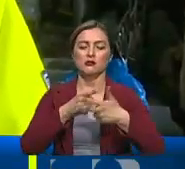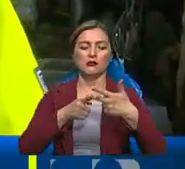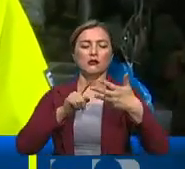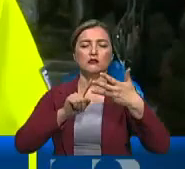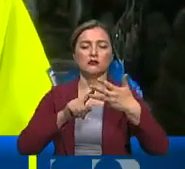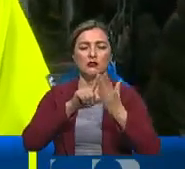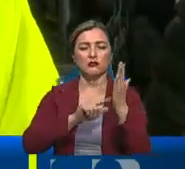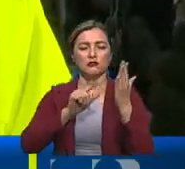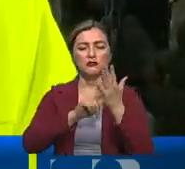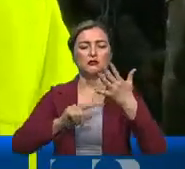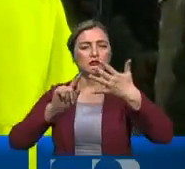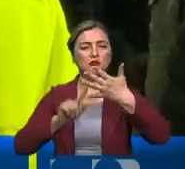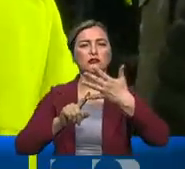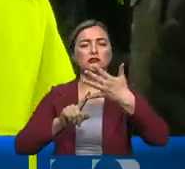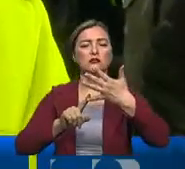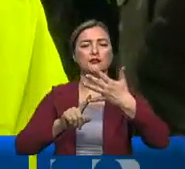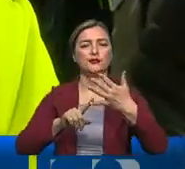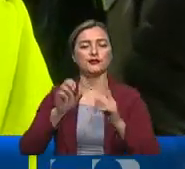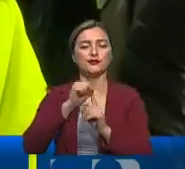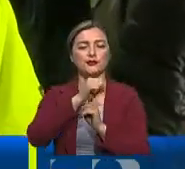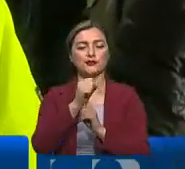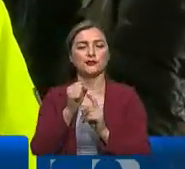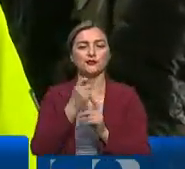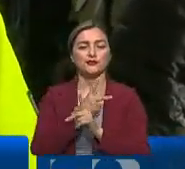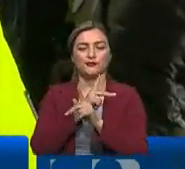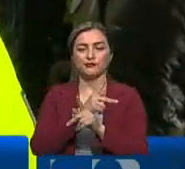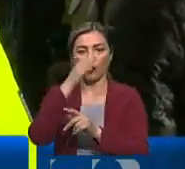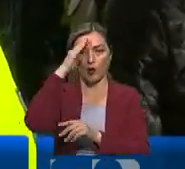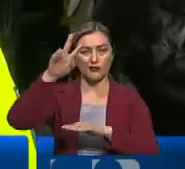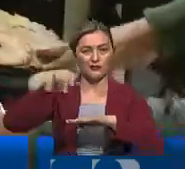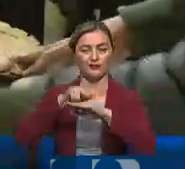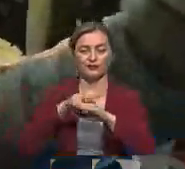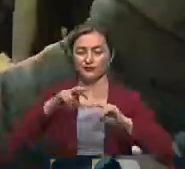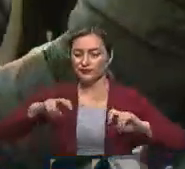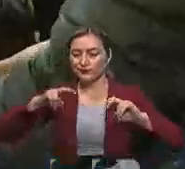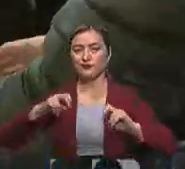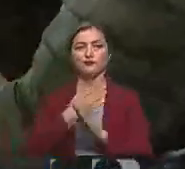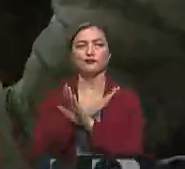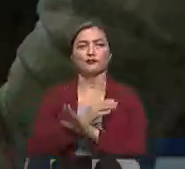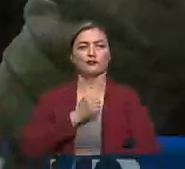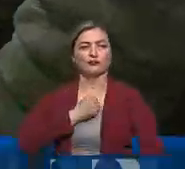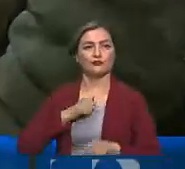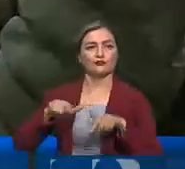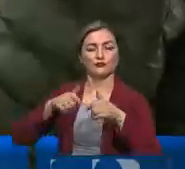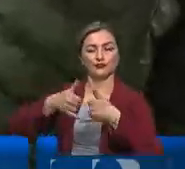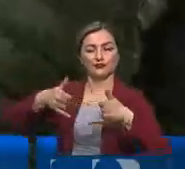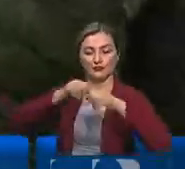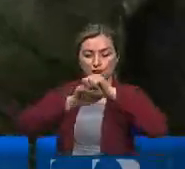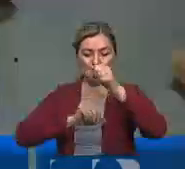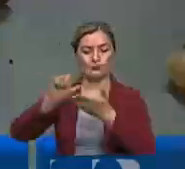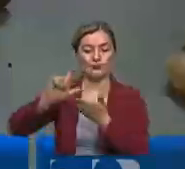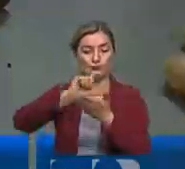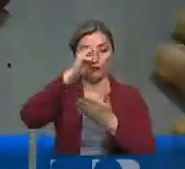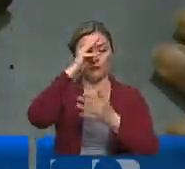SRI, y su sistema preventivo, investigativo e inteligencia de la Policía Nacional. El dueño del local donde se encontraron las municiones de